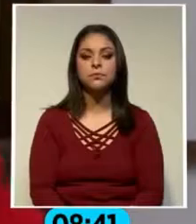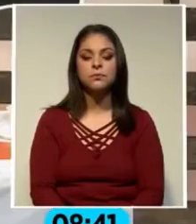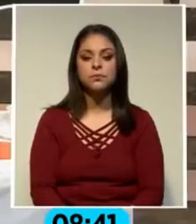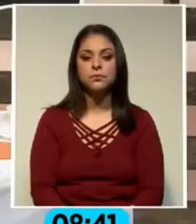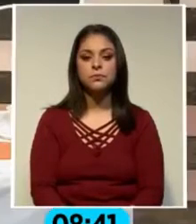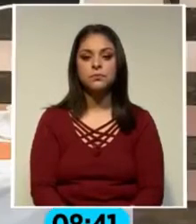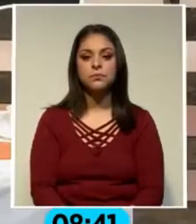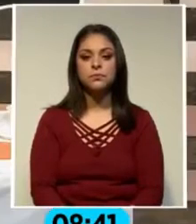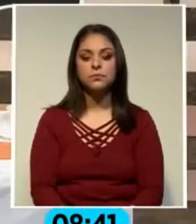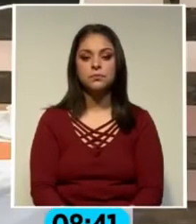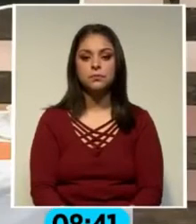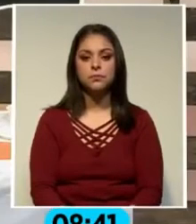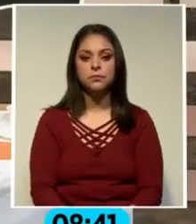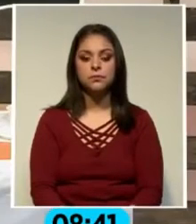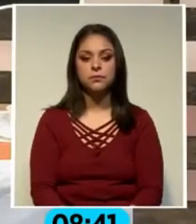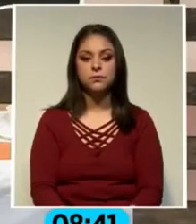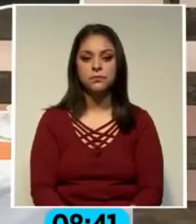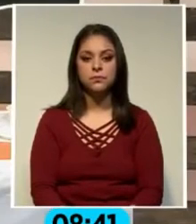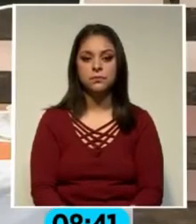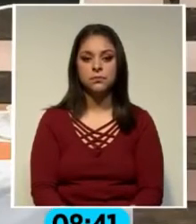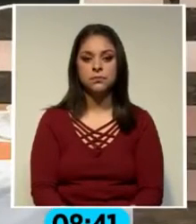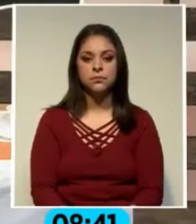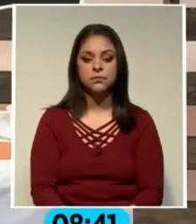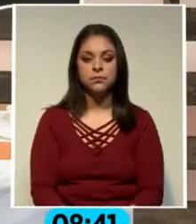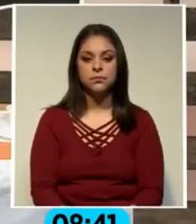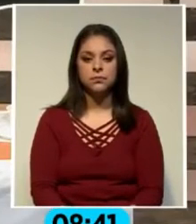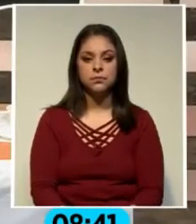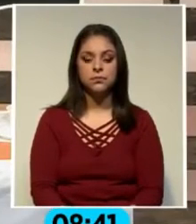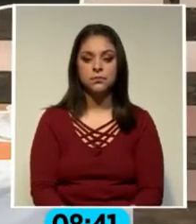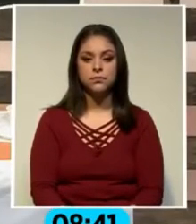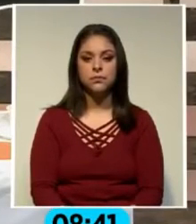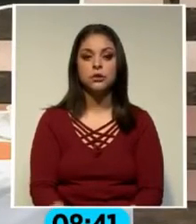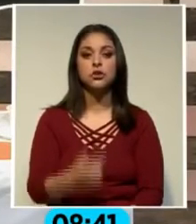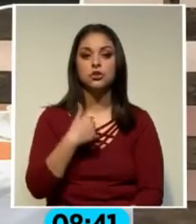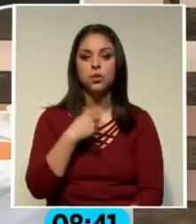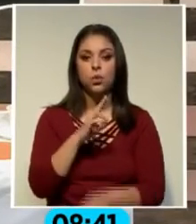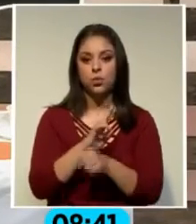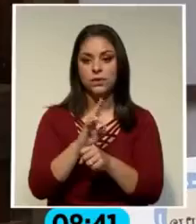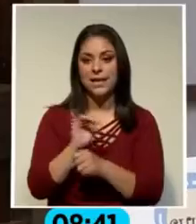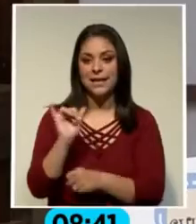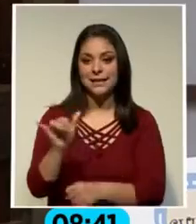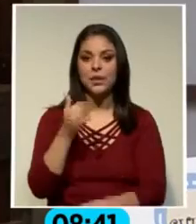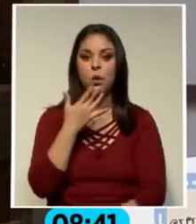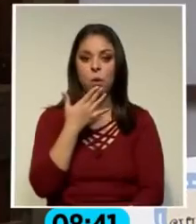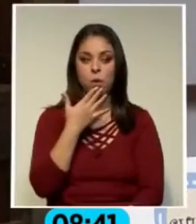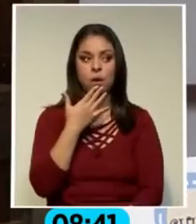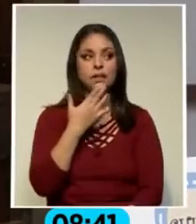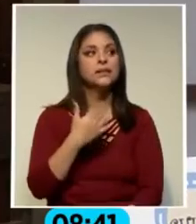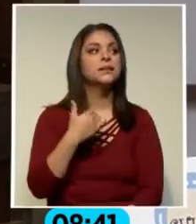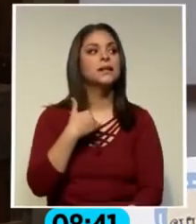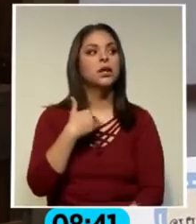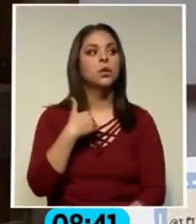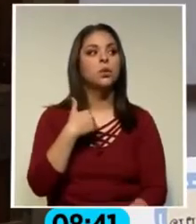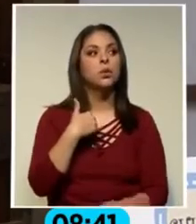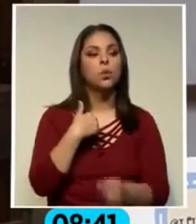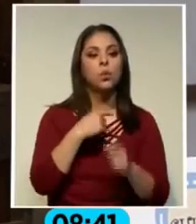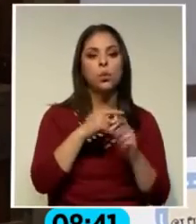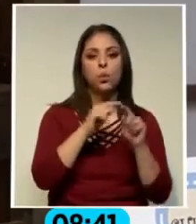haga contraste. Para que sea más fácil. Entonces, tengo este que tiene agujeros. Yo voy a